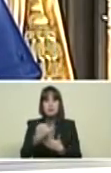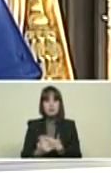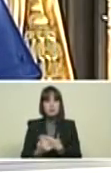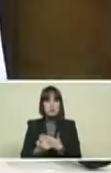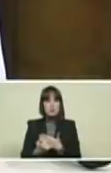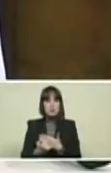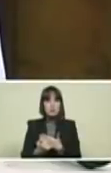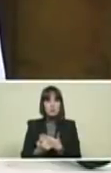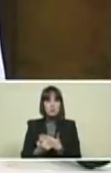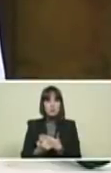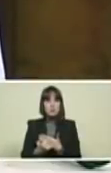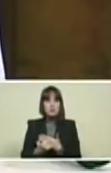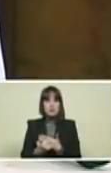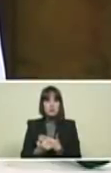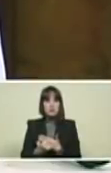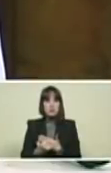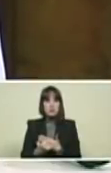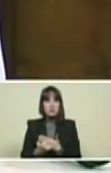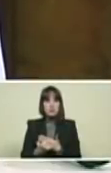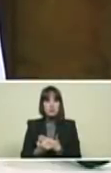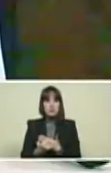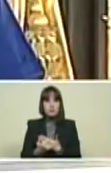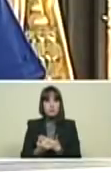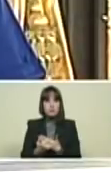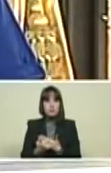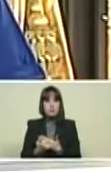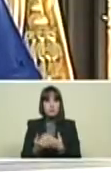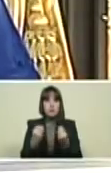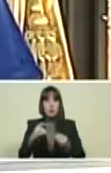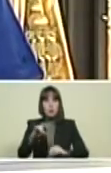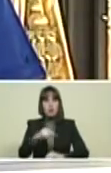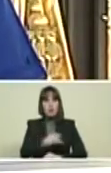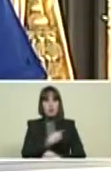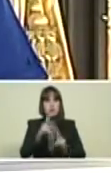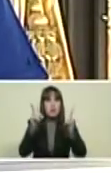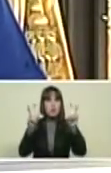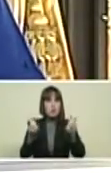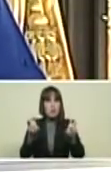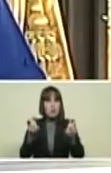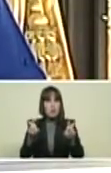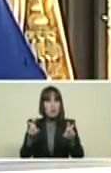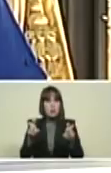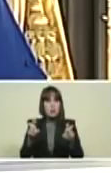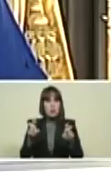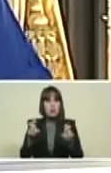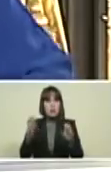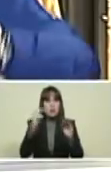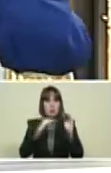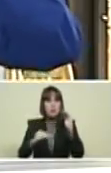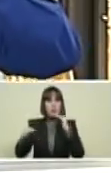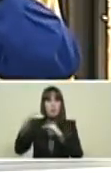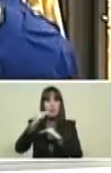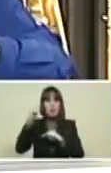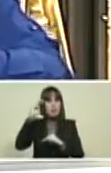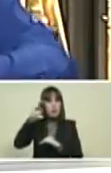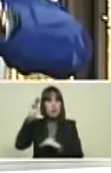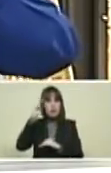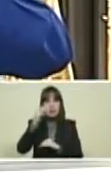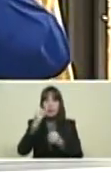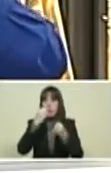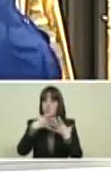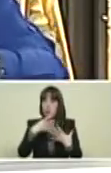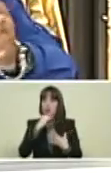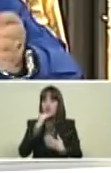fundar una nueva universidad, la Universidad Nacional Experimental del Magisterio Venezolano. ¡Ah, buena noticia!